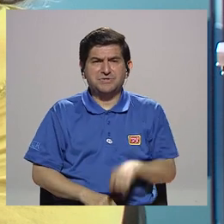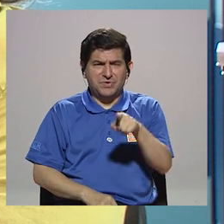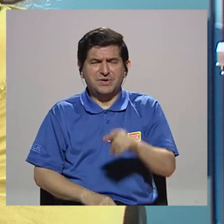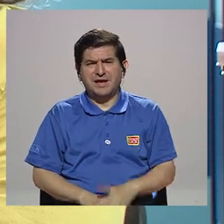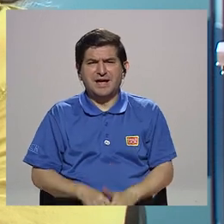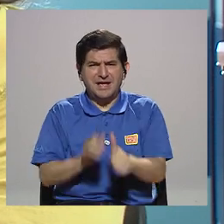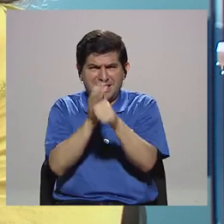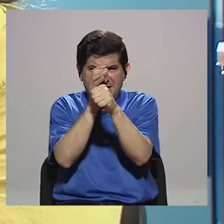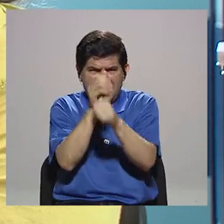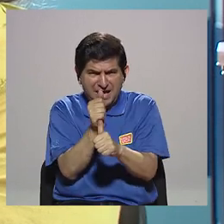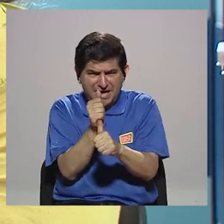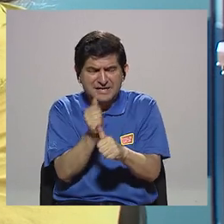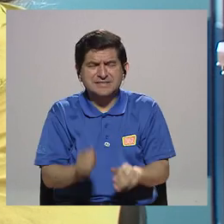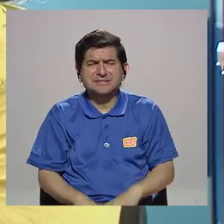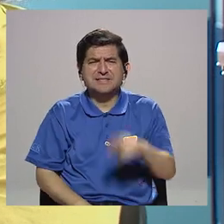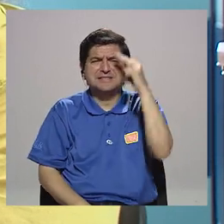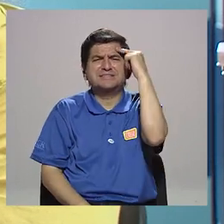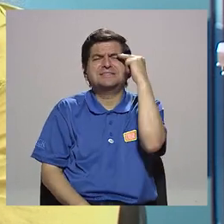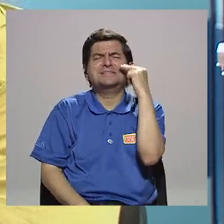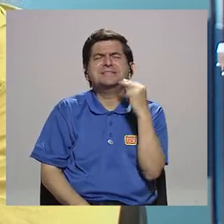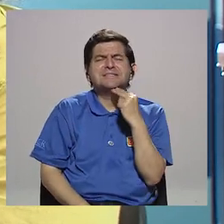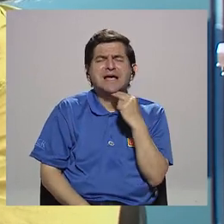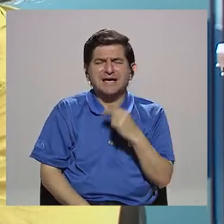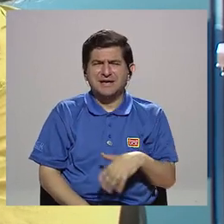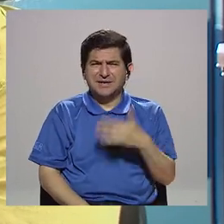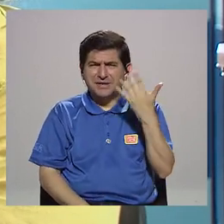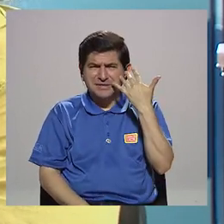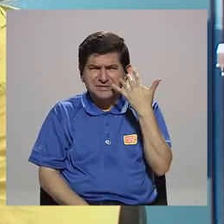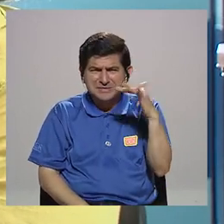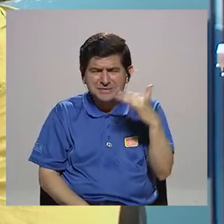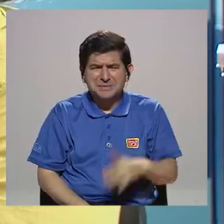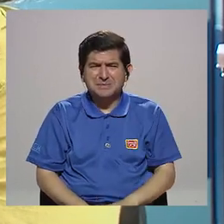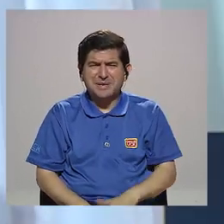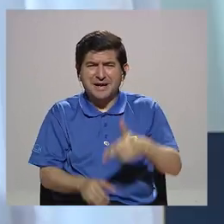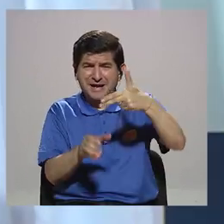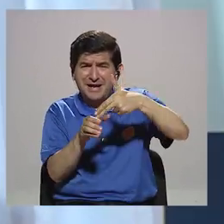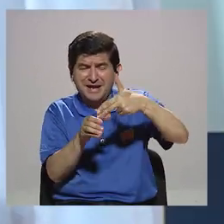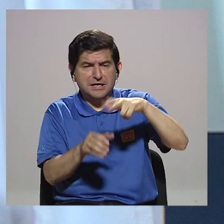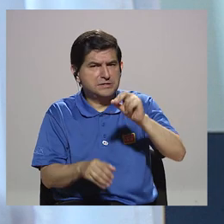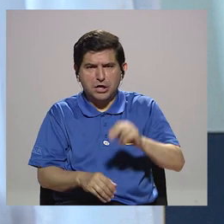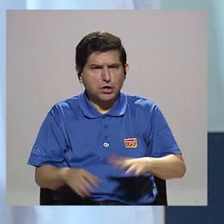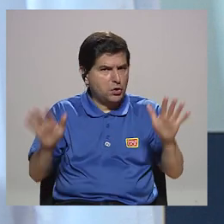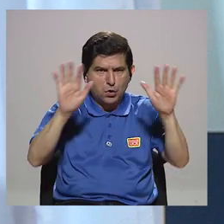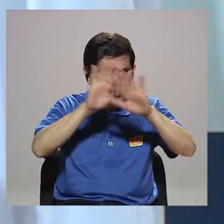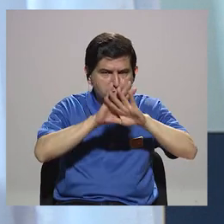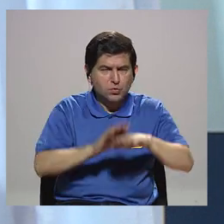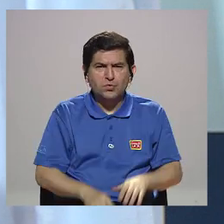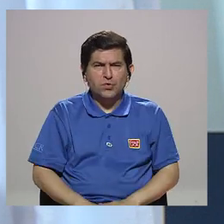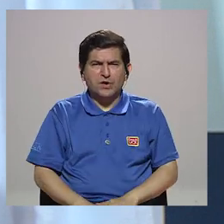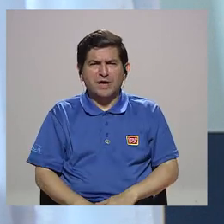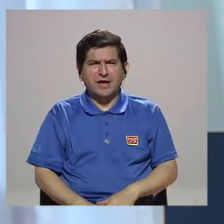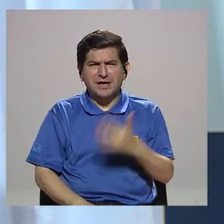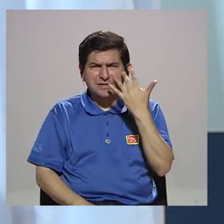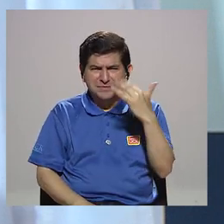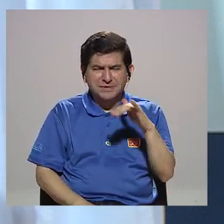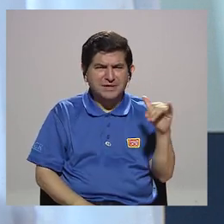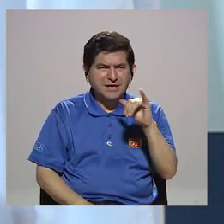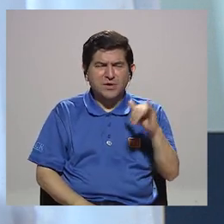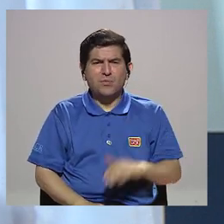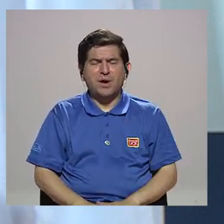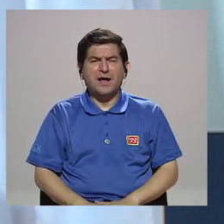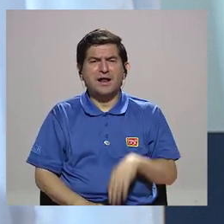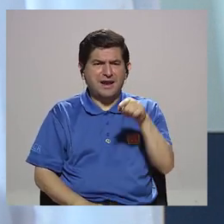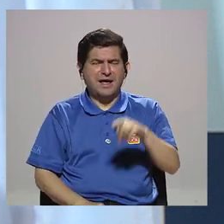orar, a defecar negro, como petróleo. No oscuro, como petróleo, como ver